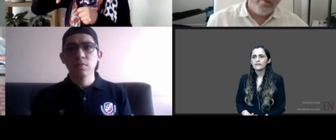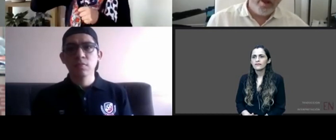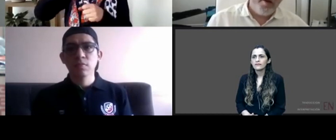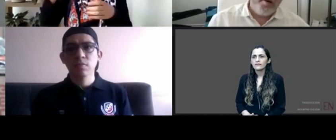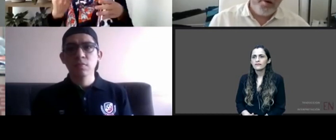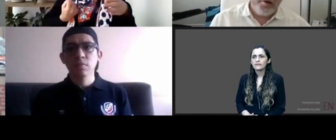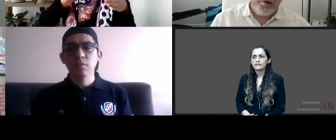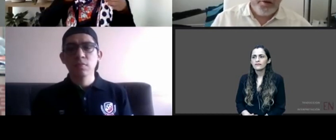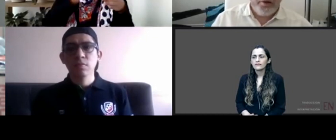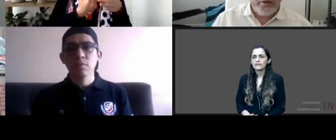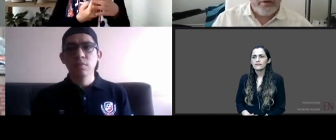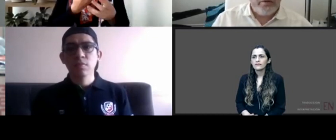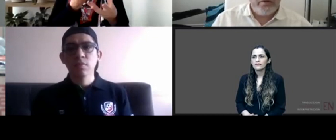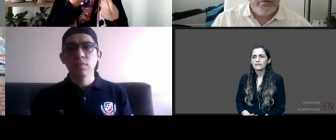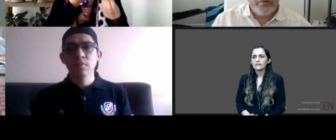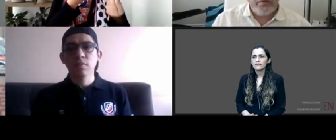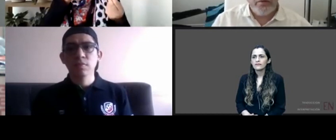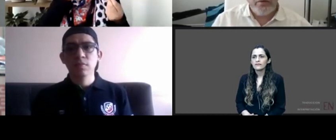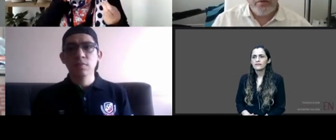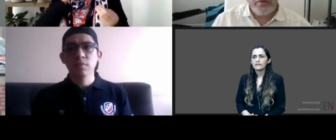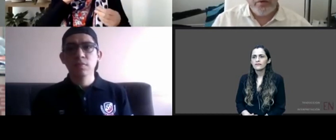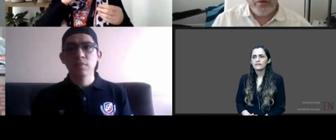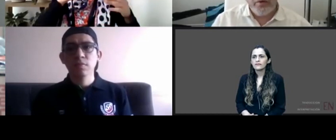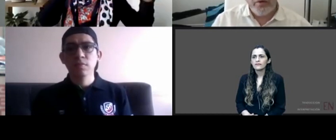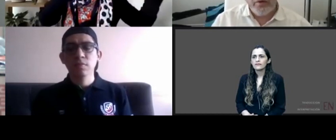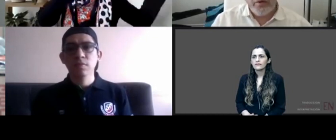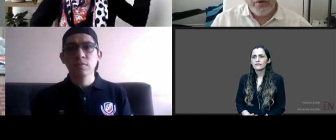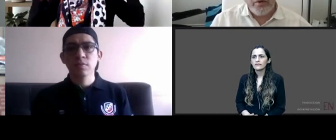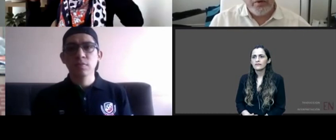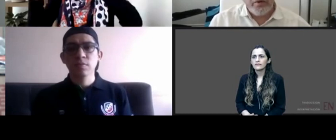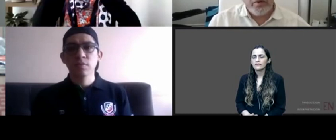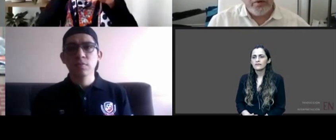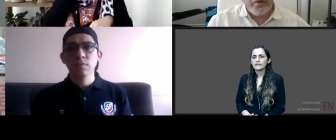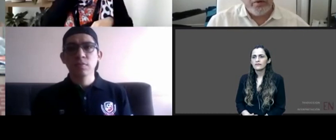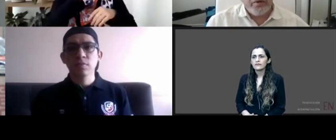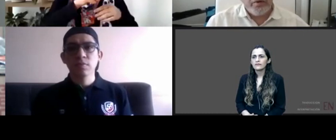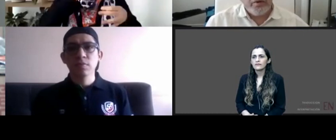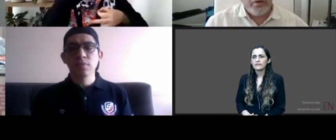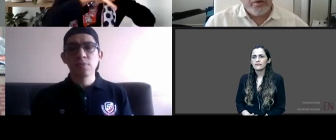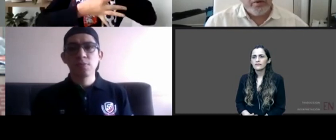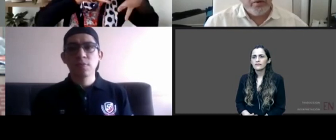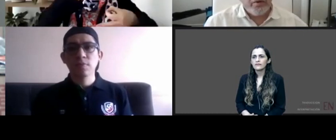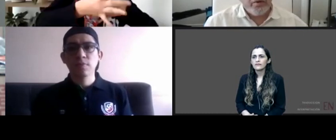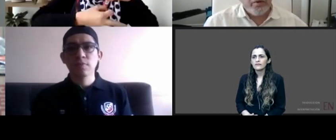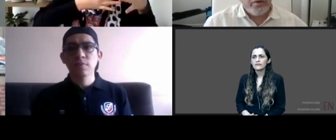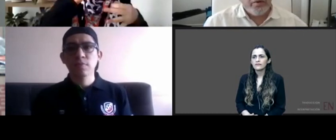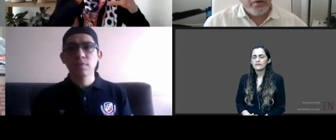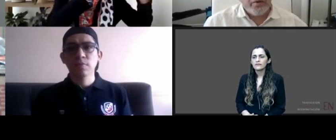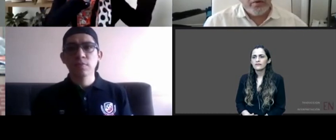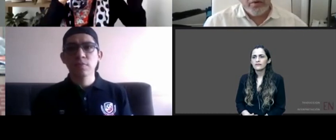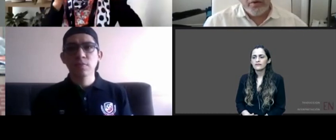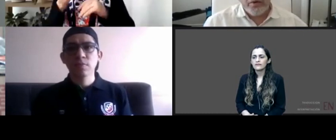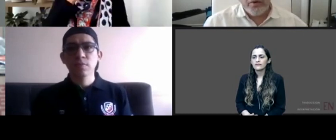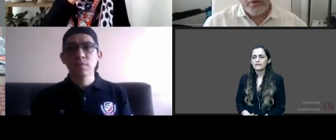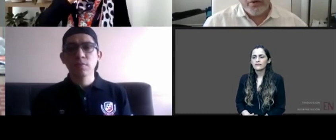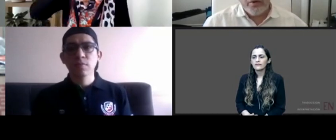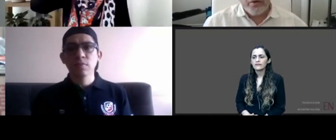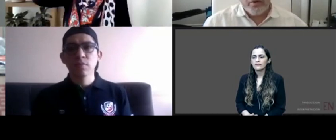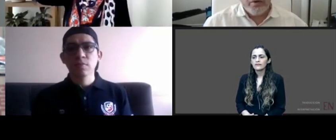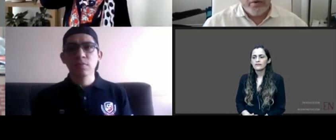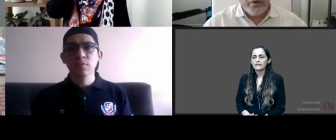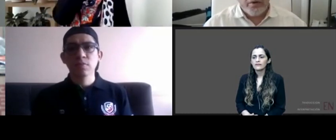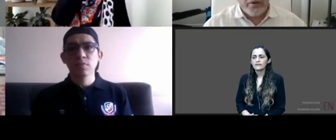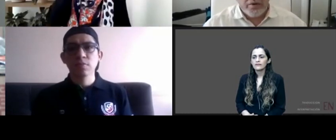ahí es donde empieza el conflicto. Y la identidad es parte muy, muy importante de verse, ¿no? Como